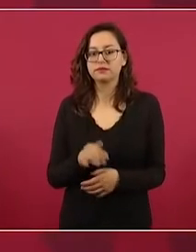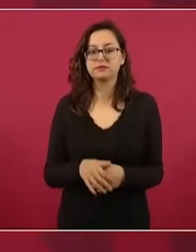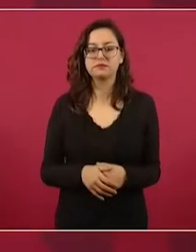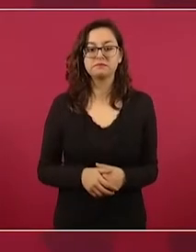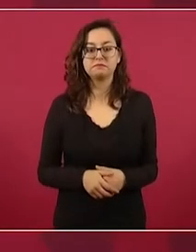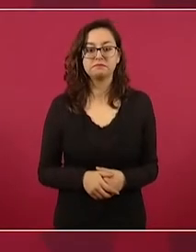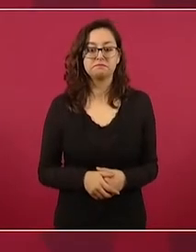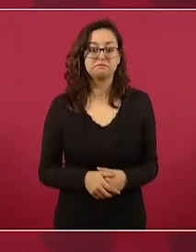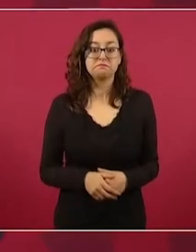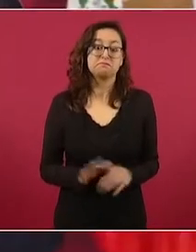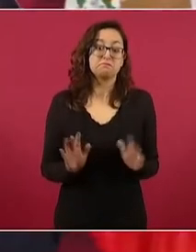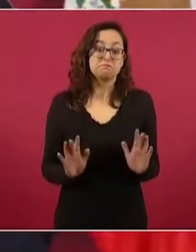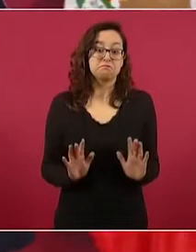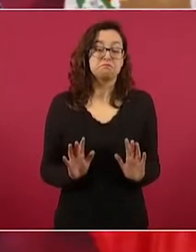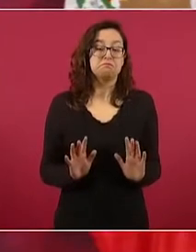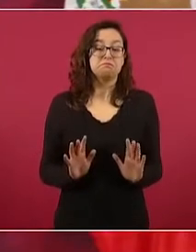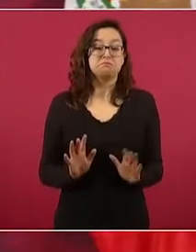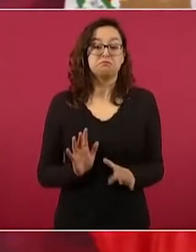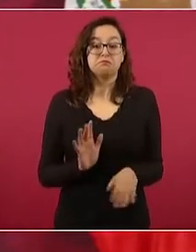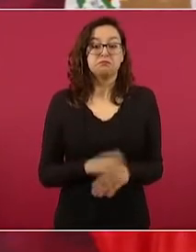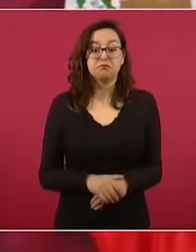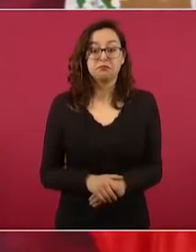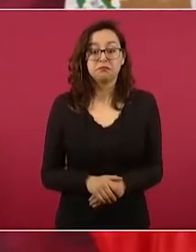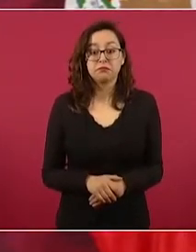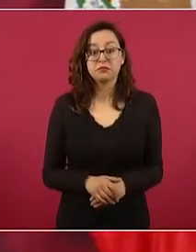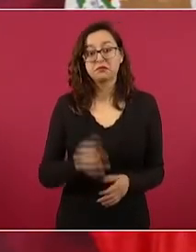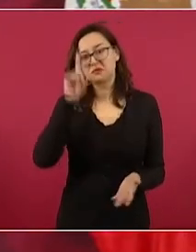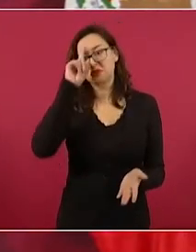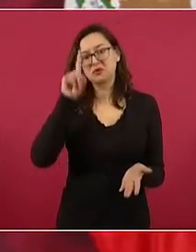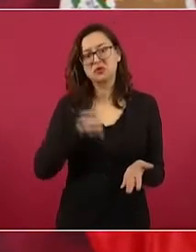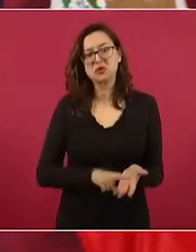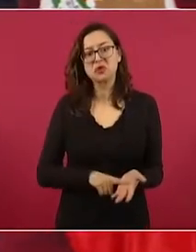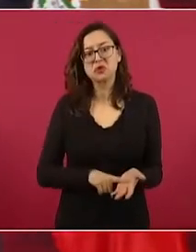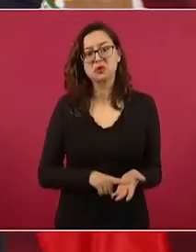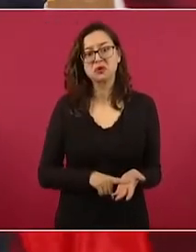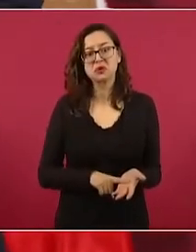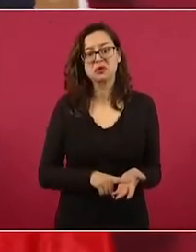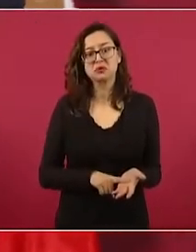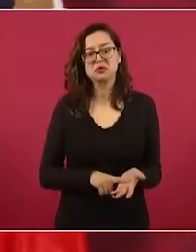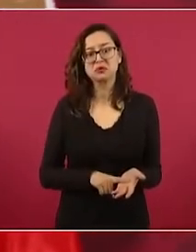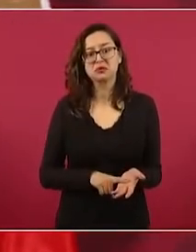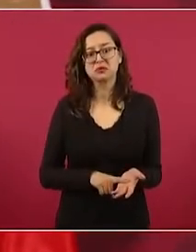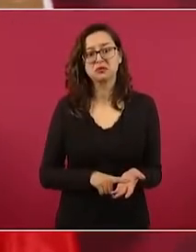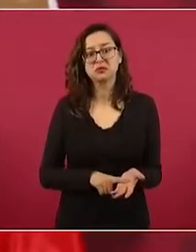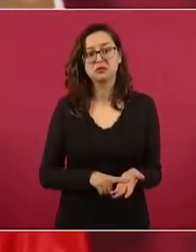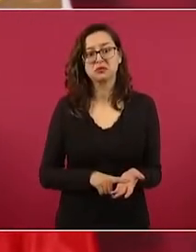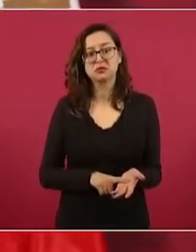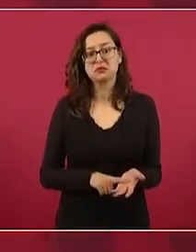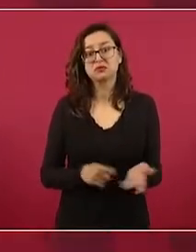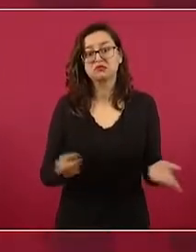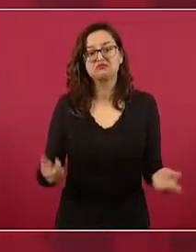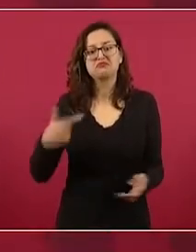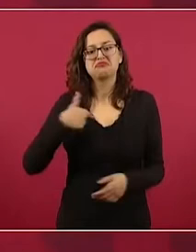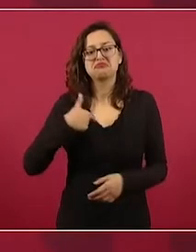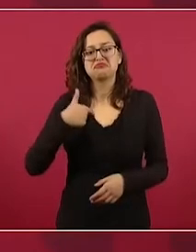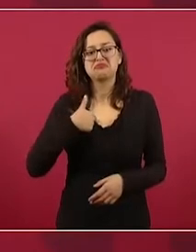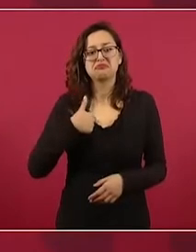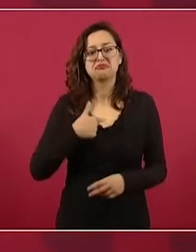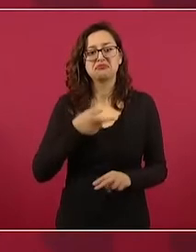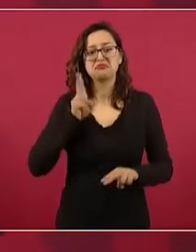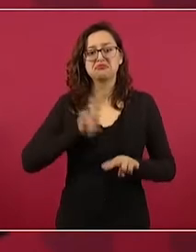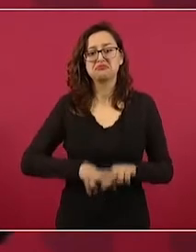Pues yo creo que por eso también me siento como me siento siempre, ¿no?